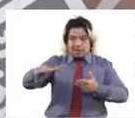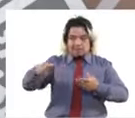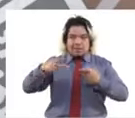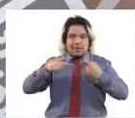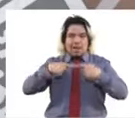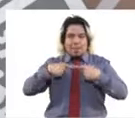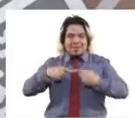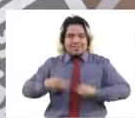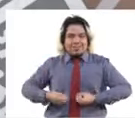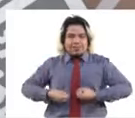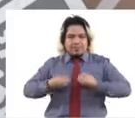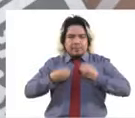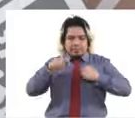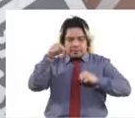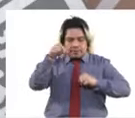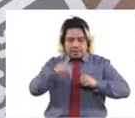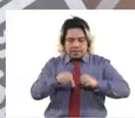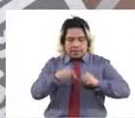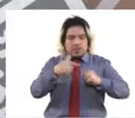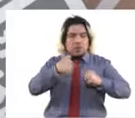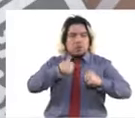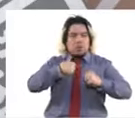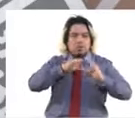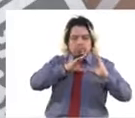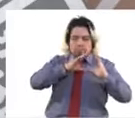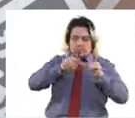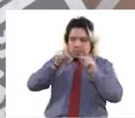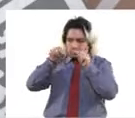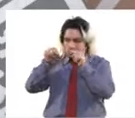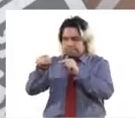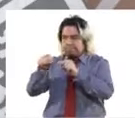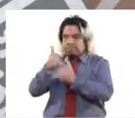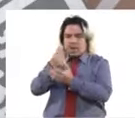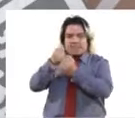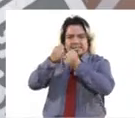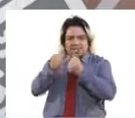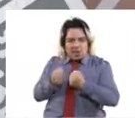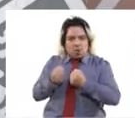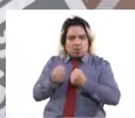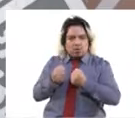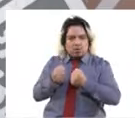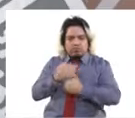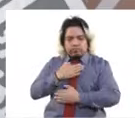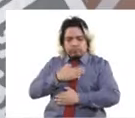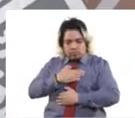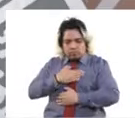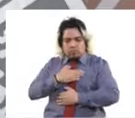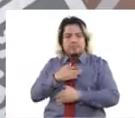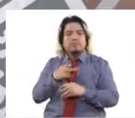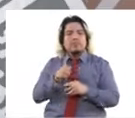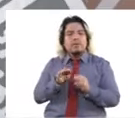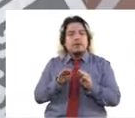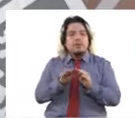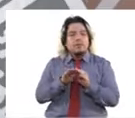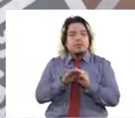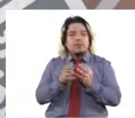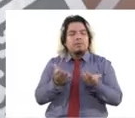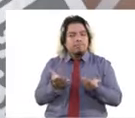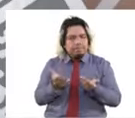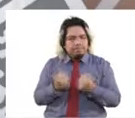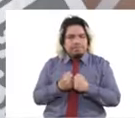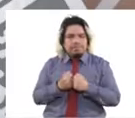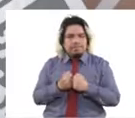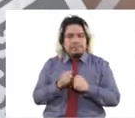a nuestros habitantes de la ciudad y a todos sus visitantes. Esto se ha logrado gracias a una